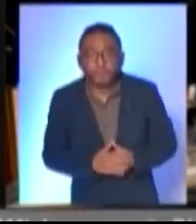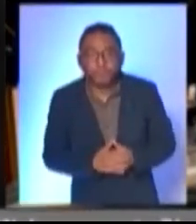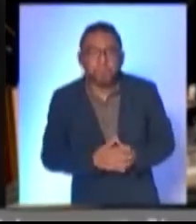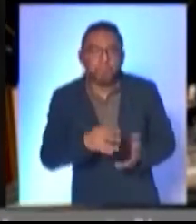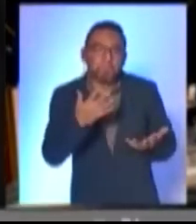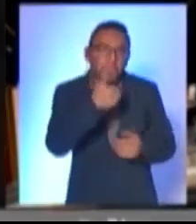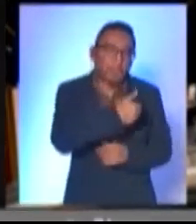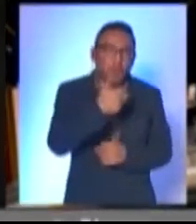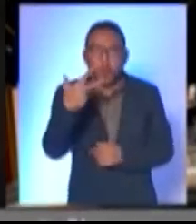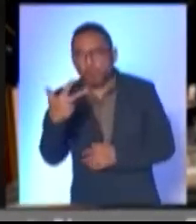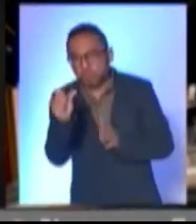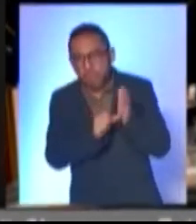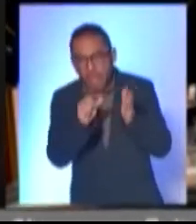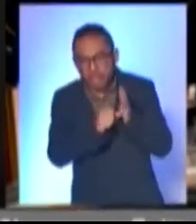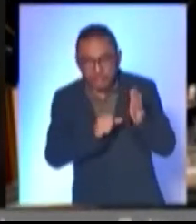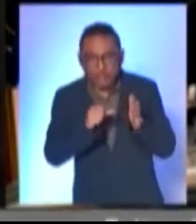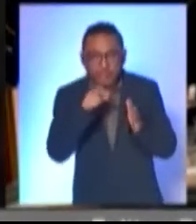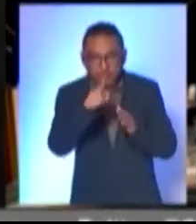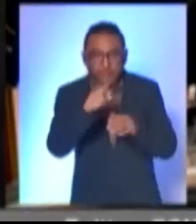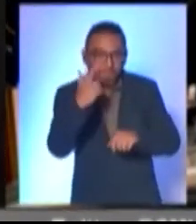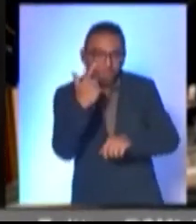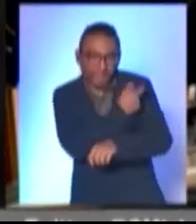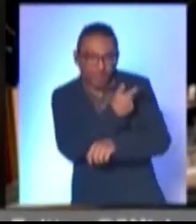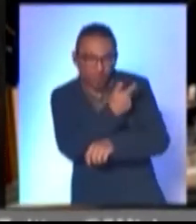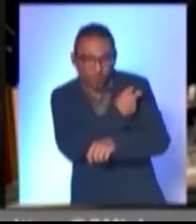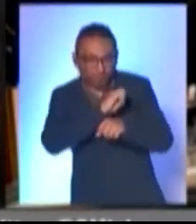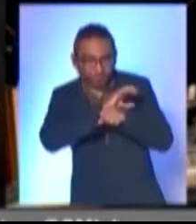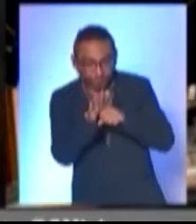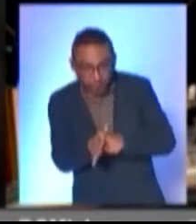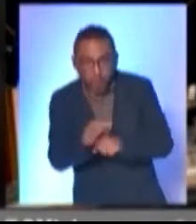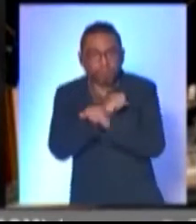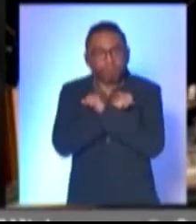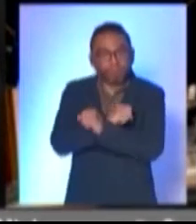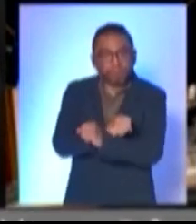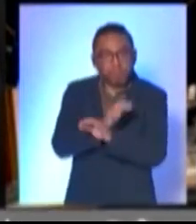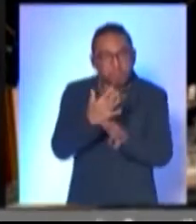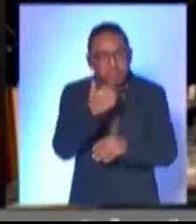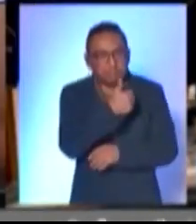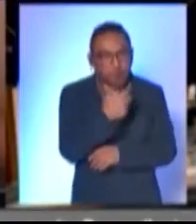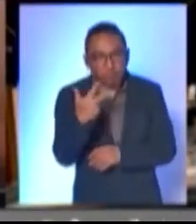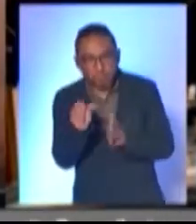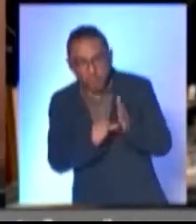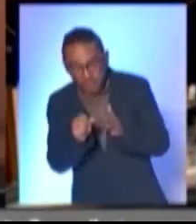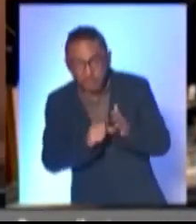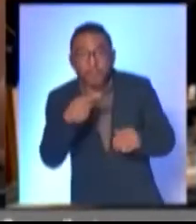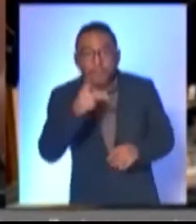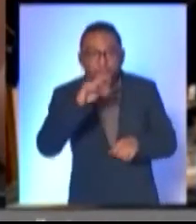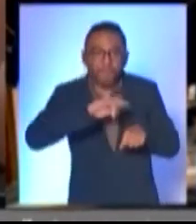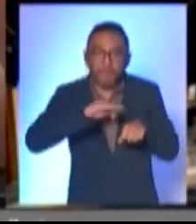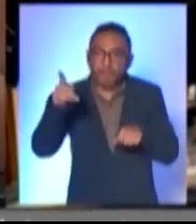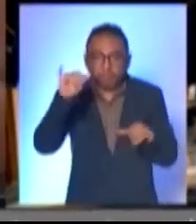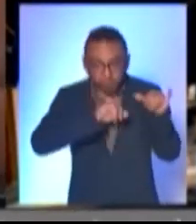8 meses es el periodo de inmunidad que proporcionan las vacunas contra el COVID-19 aplicadas hasta el momento, aunque las farmacéuticas